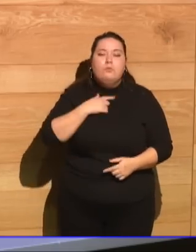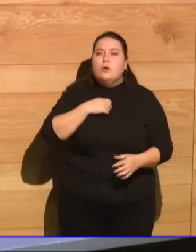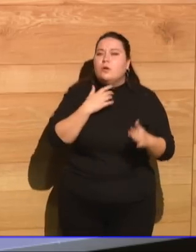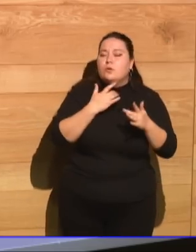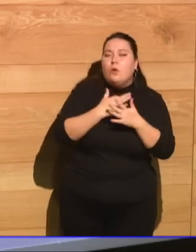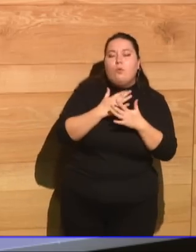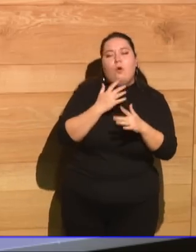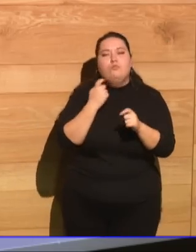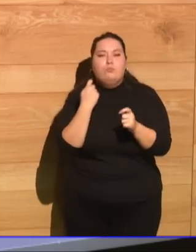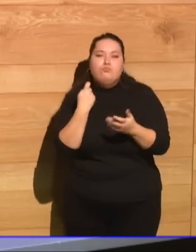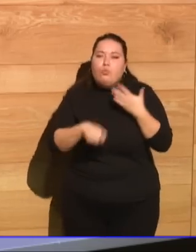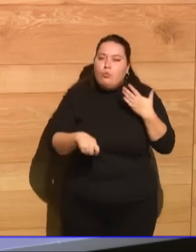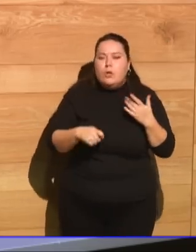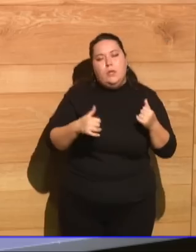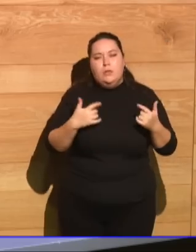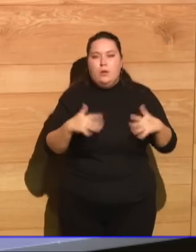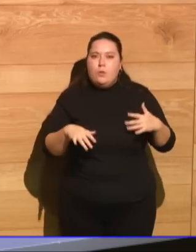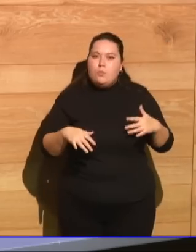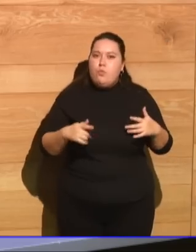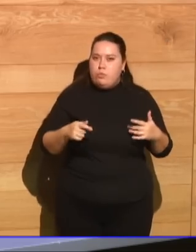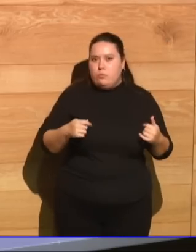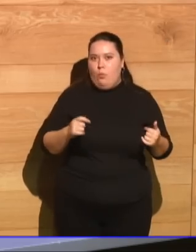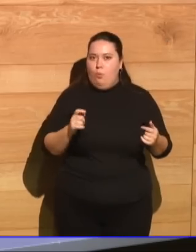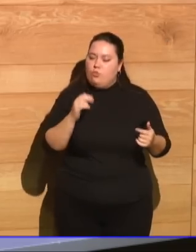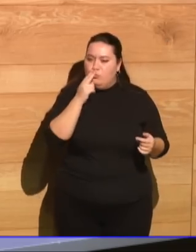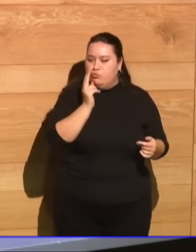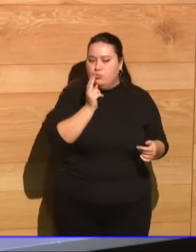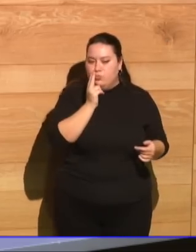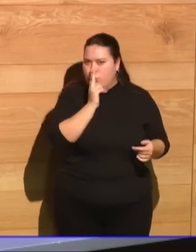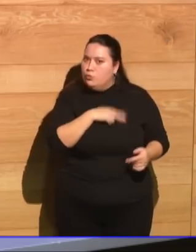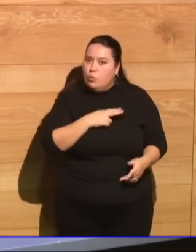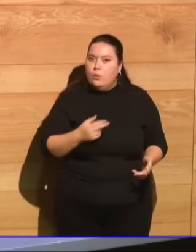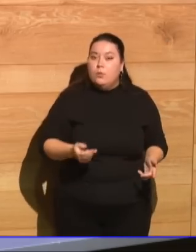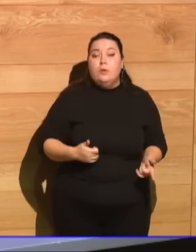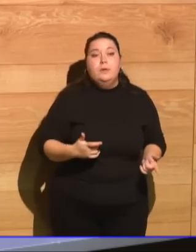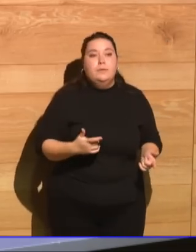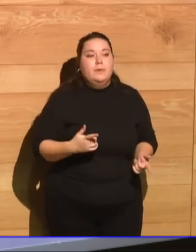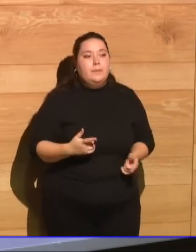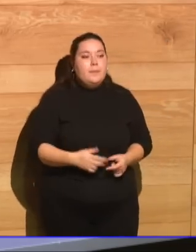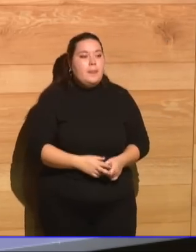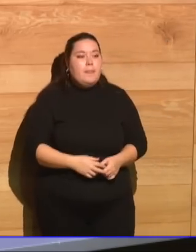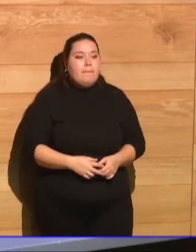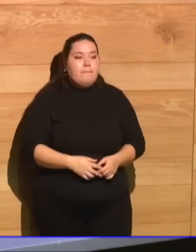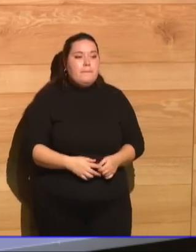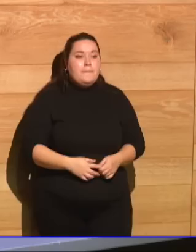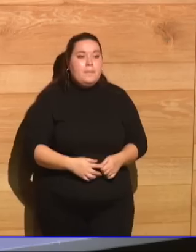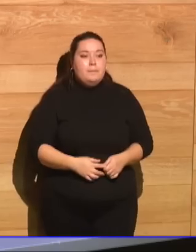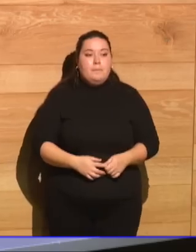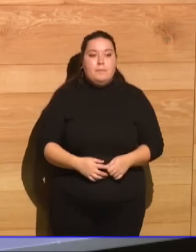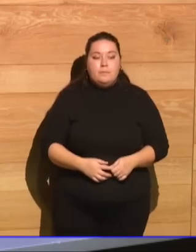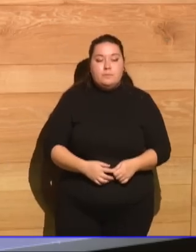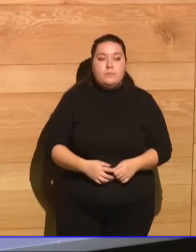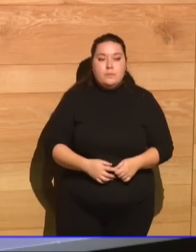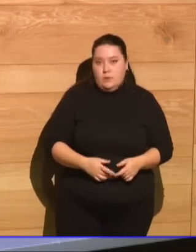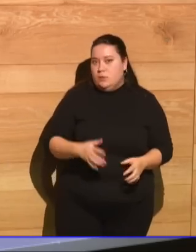tan duro y que sea tan macarra en ese sentido. No, hablo de ese relamidismo un poco más, no ya siquiera pictórico, sino de